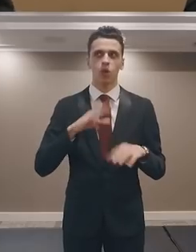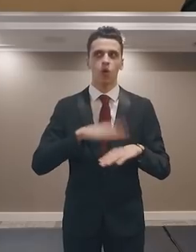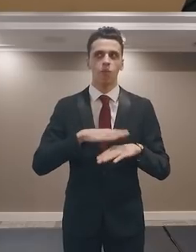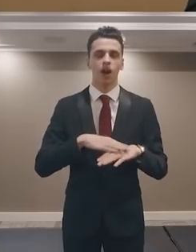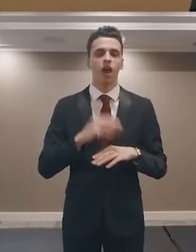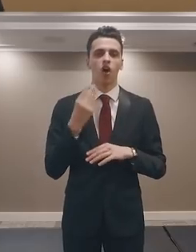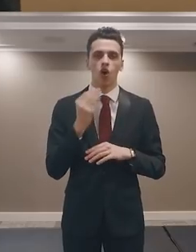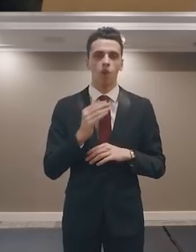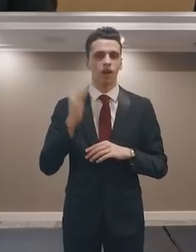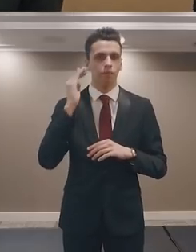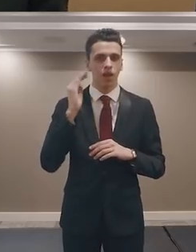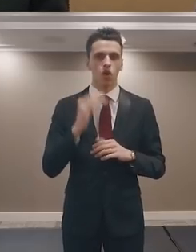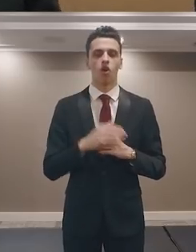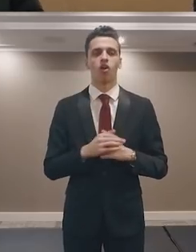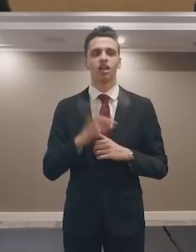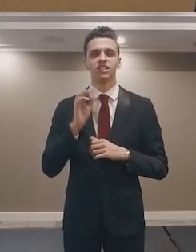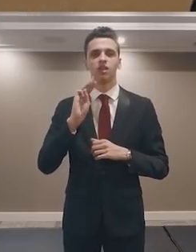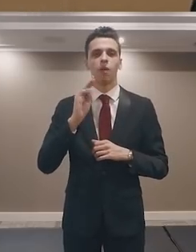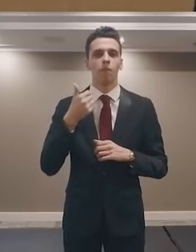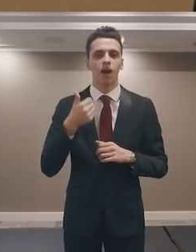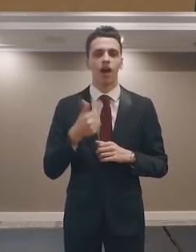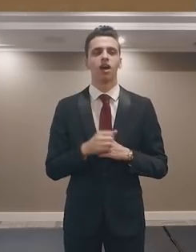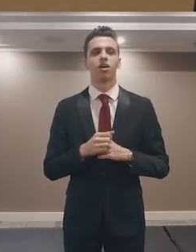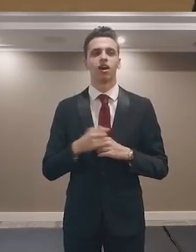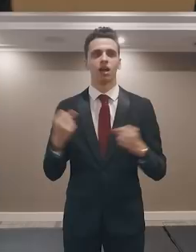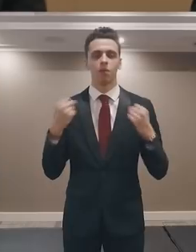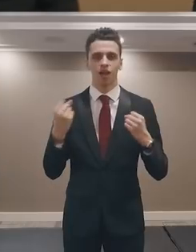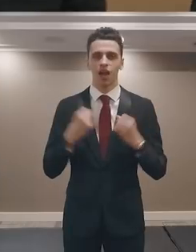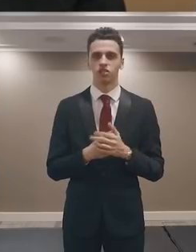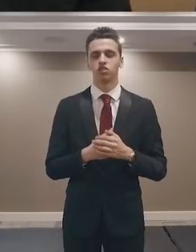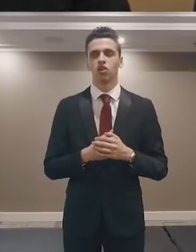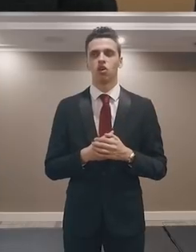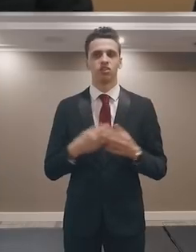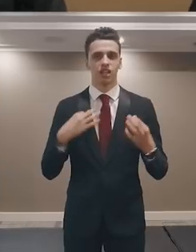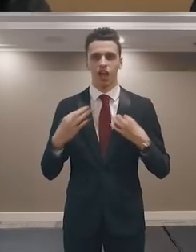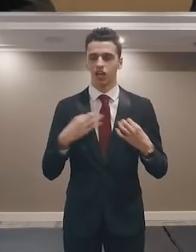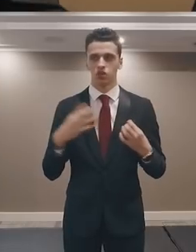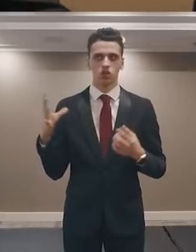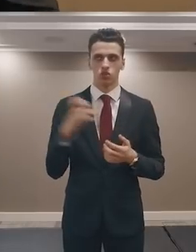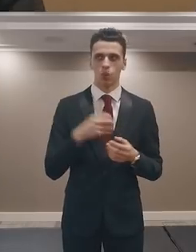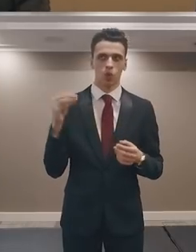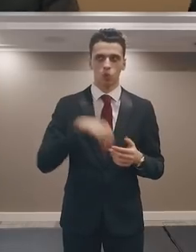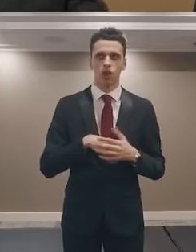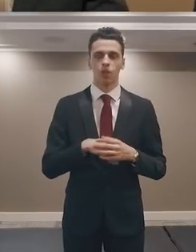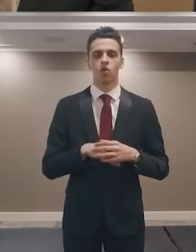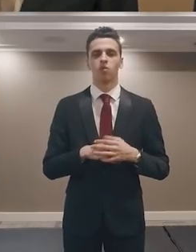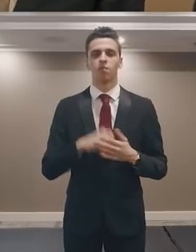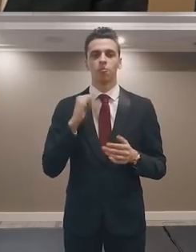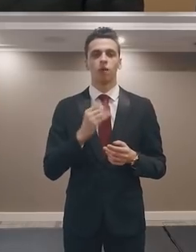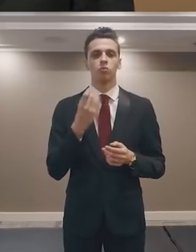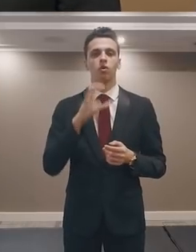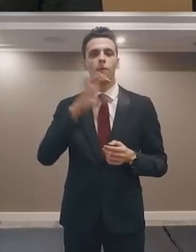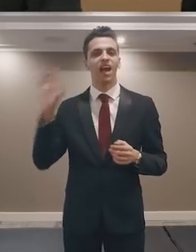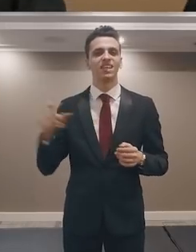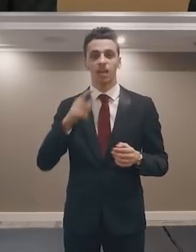discoteca spa gimnasio jacuzzi shows teatro que es muy completo más aparte de las ciudades que ves los países que visitas las